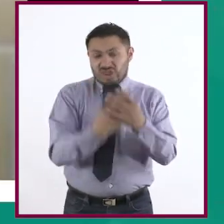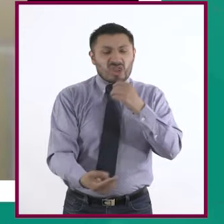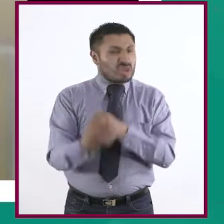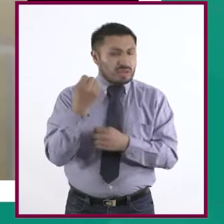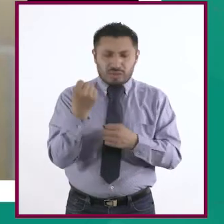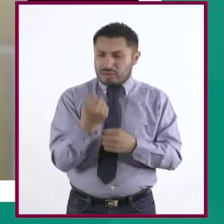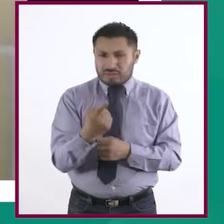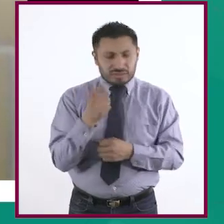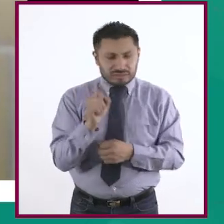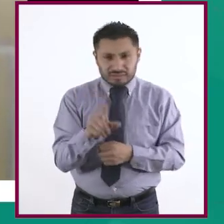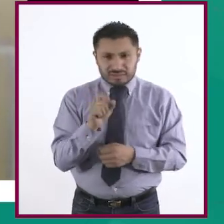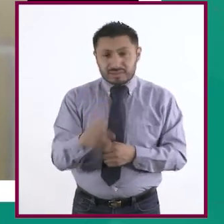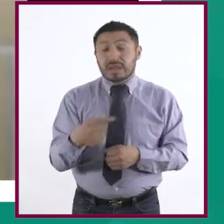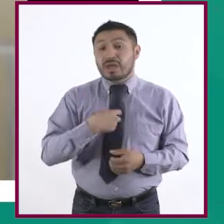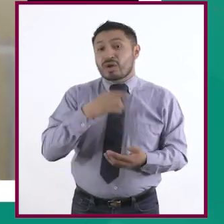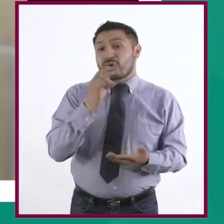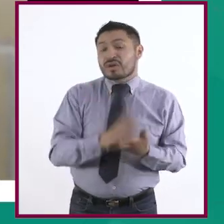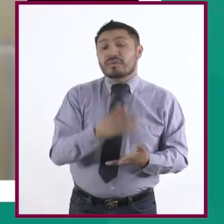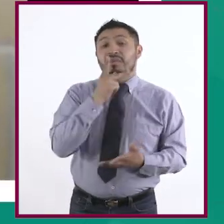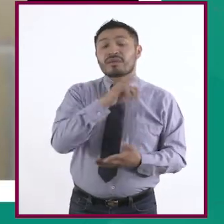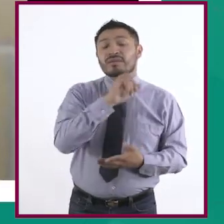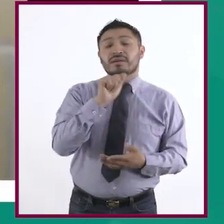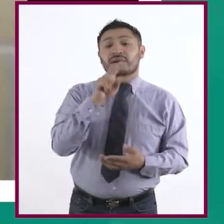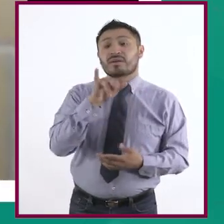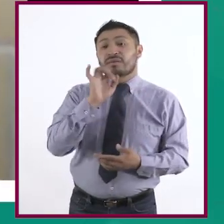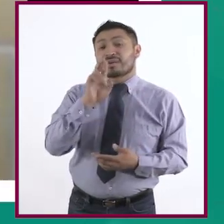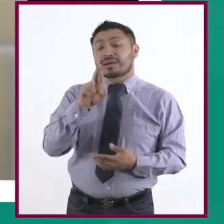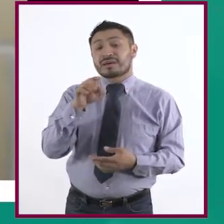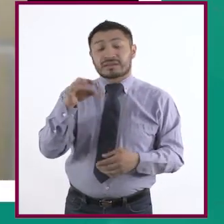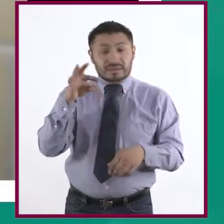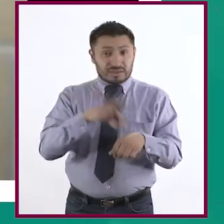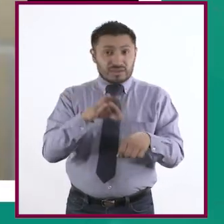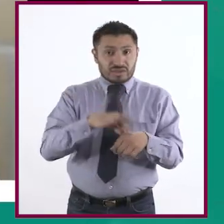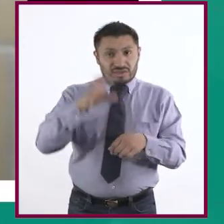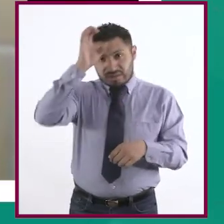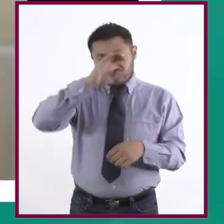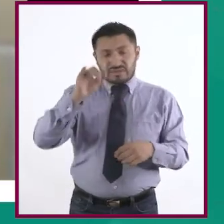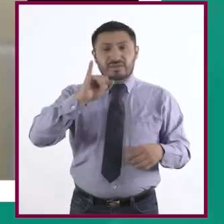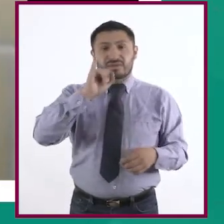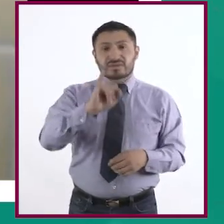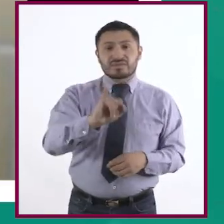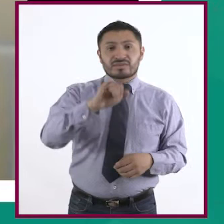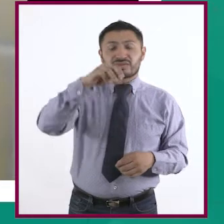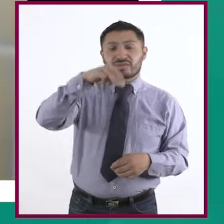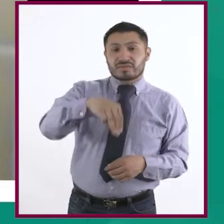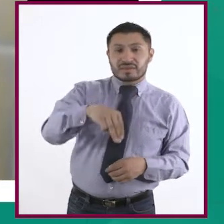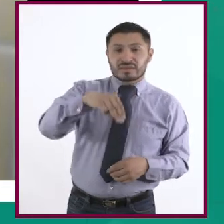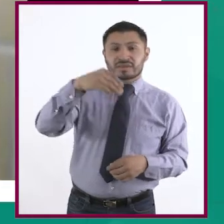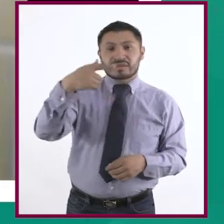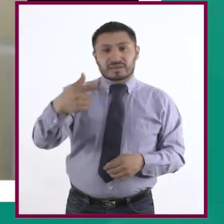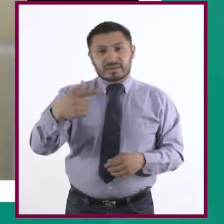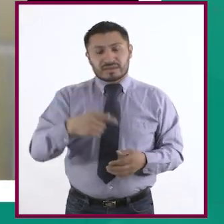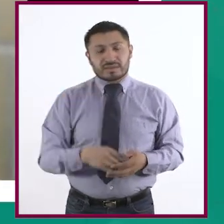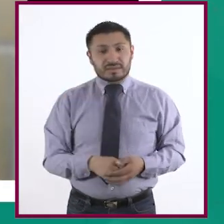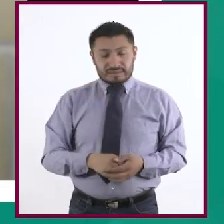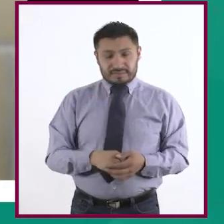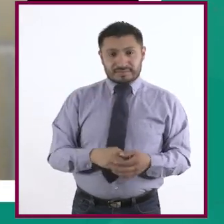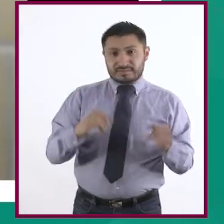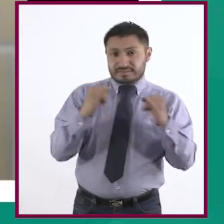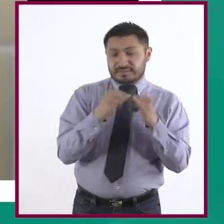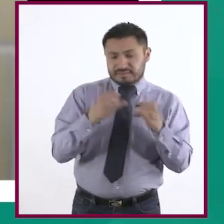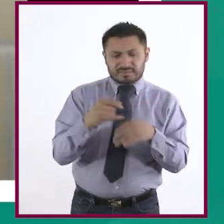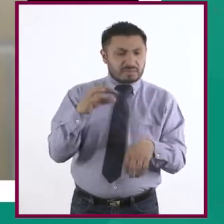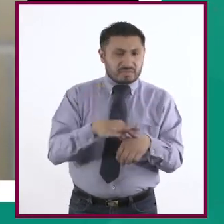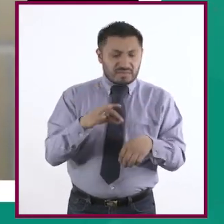solo me baso en las palabras de Javier García, que es el doctor científico del Instituto de Medicina Genómica. Explica que